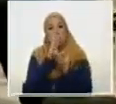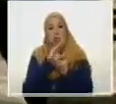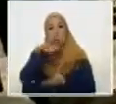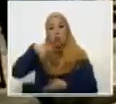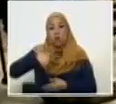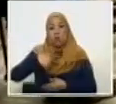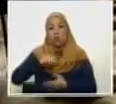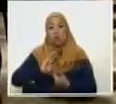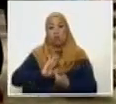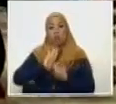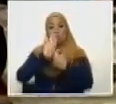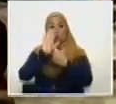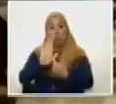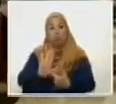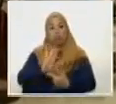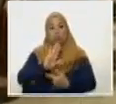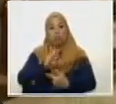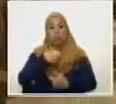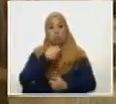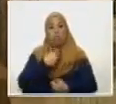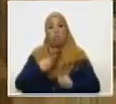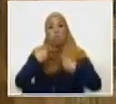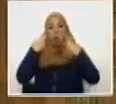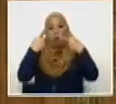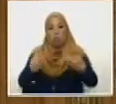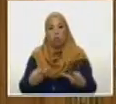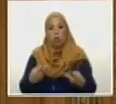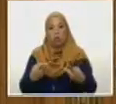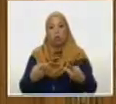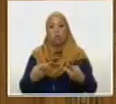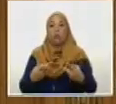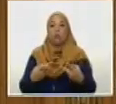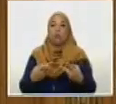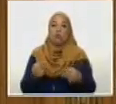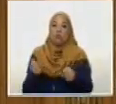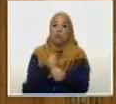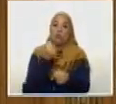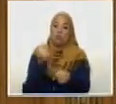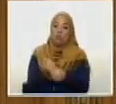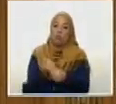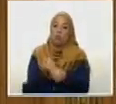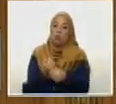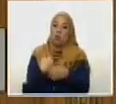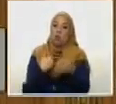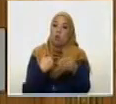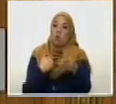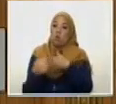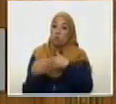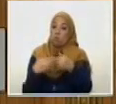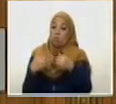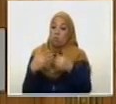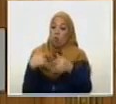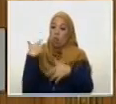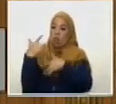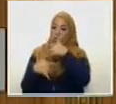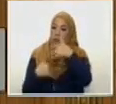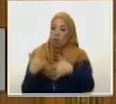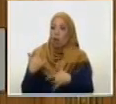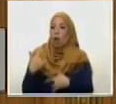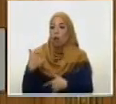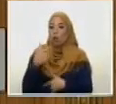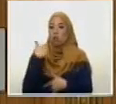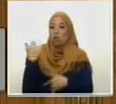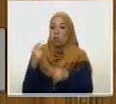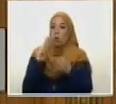nuestra disposición a continuar haciendo lo que tengamos que hacer para seguir